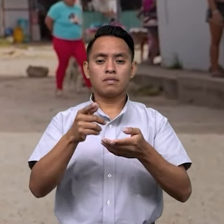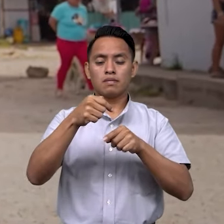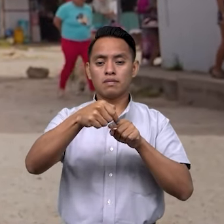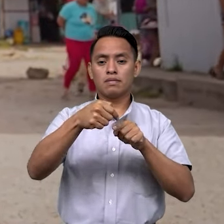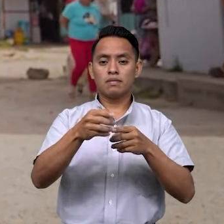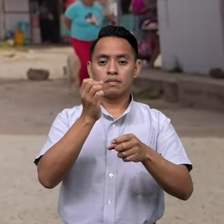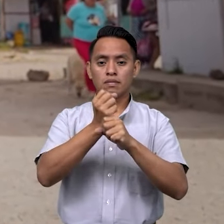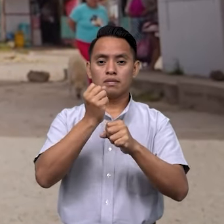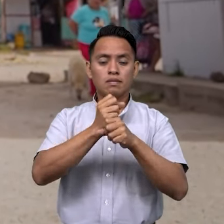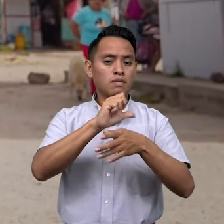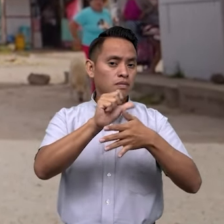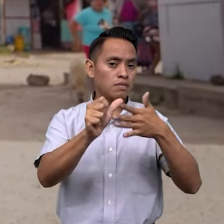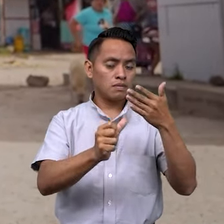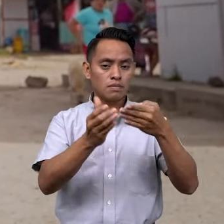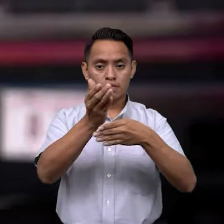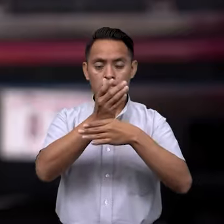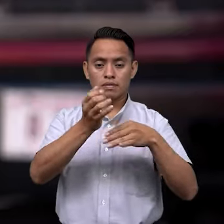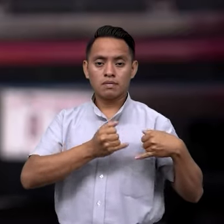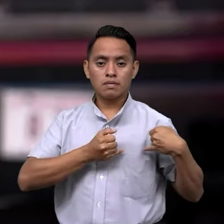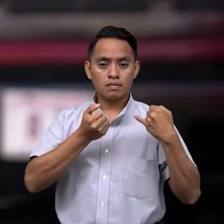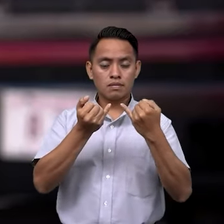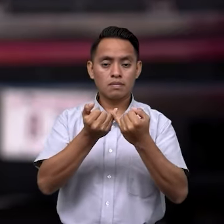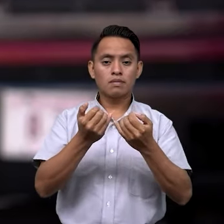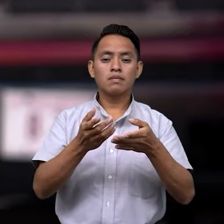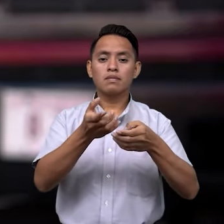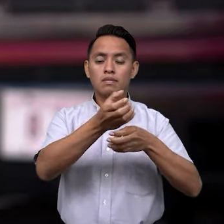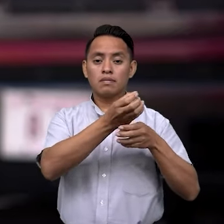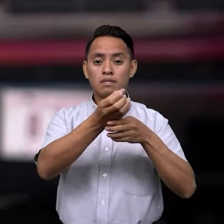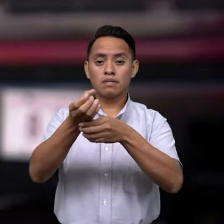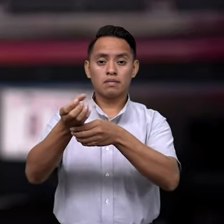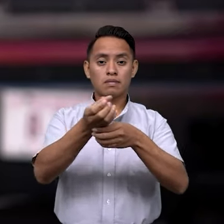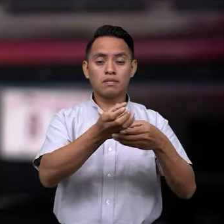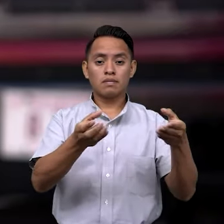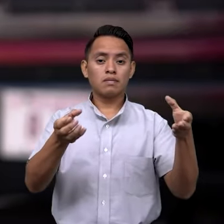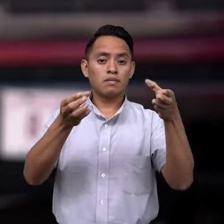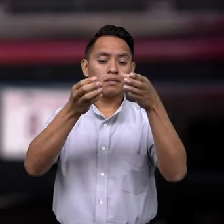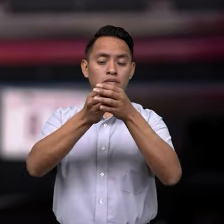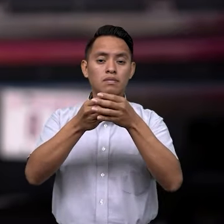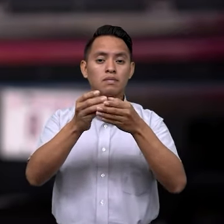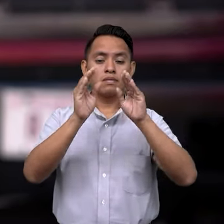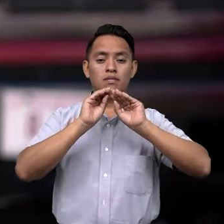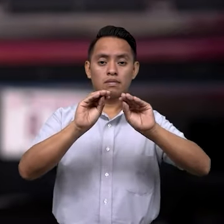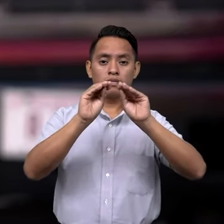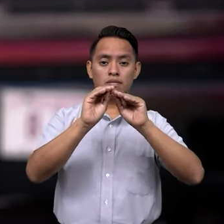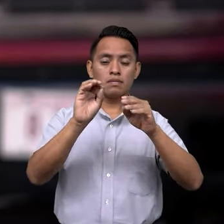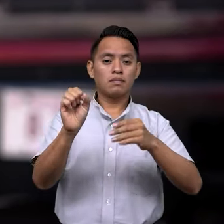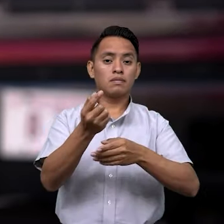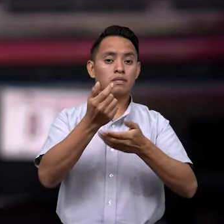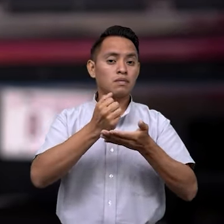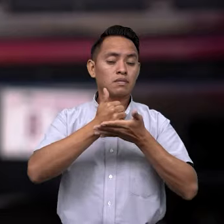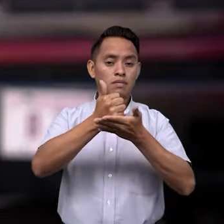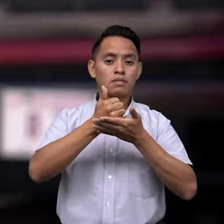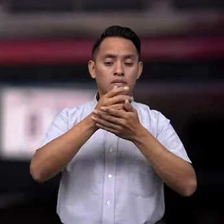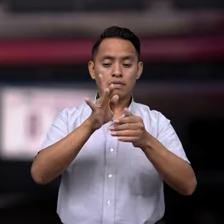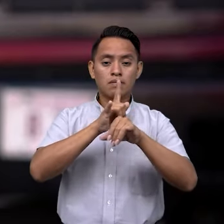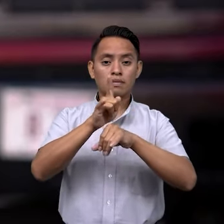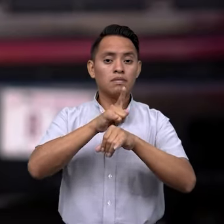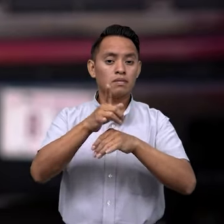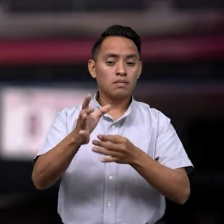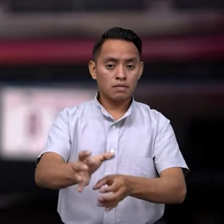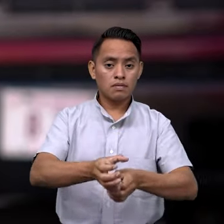Trabajamos de manera articulada con las diferentes instituciones. Nosotros como Bomberos Unidos hemos capacitado en lo que es primeros auxilios, búsqueda y